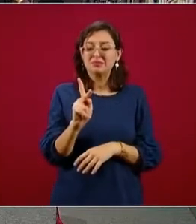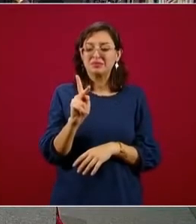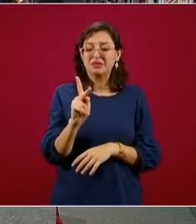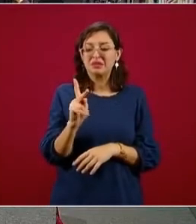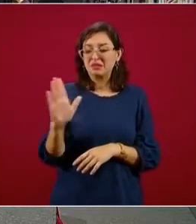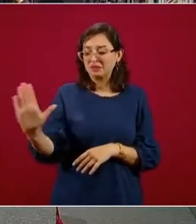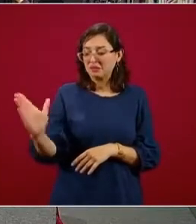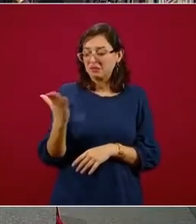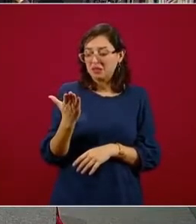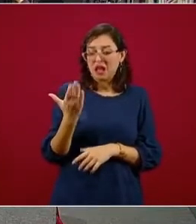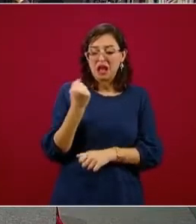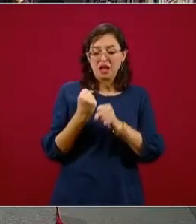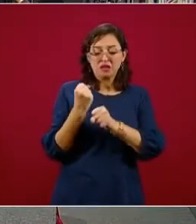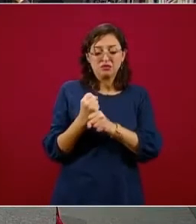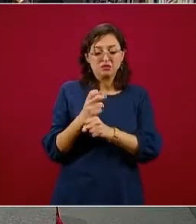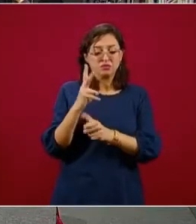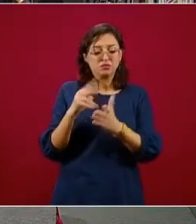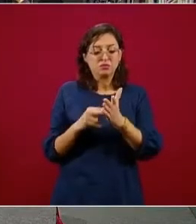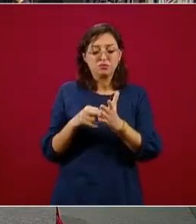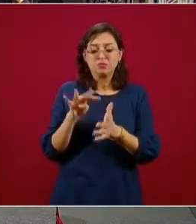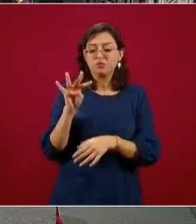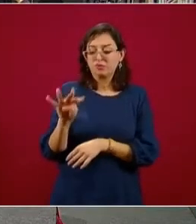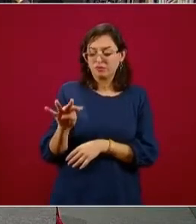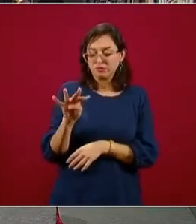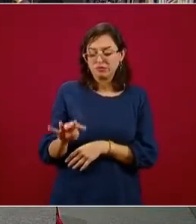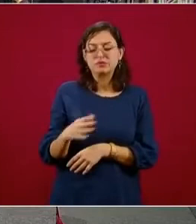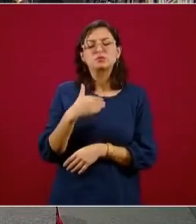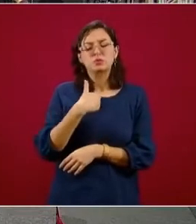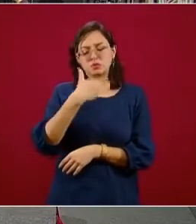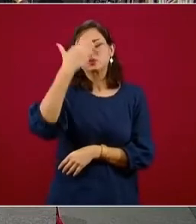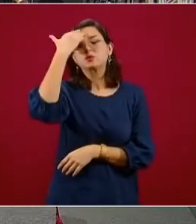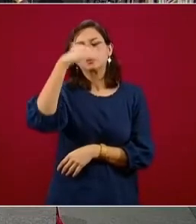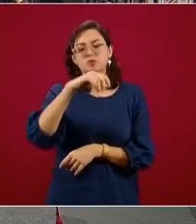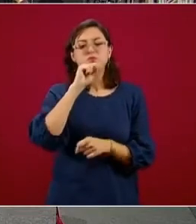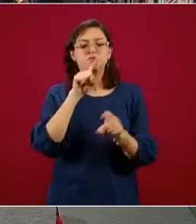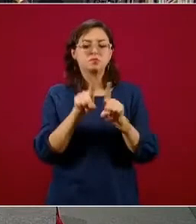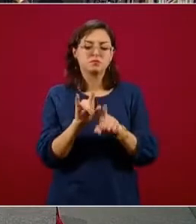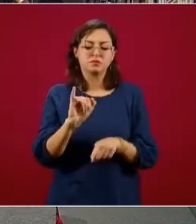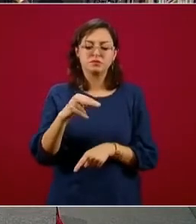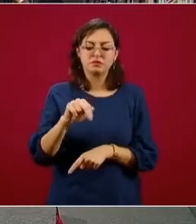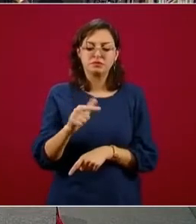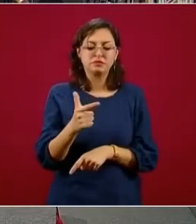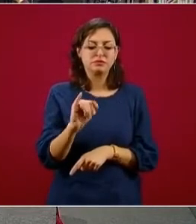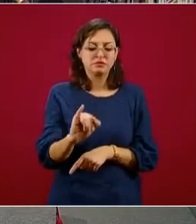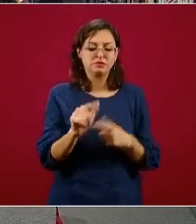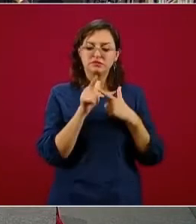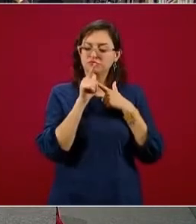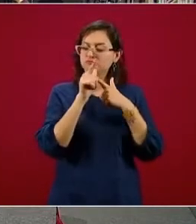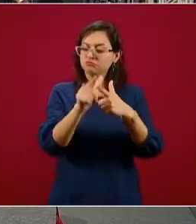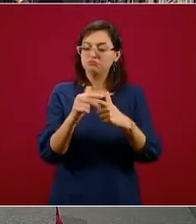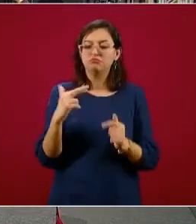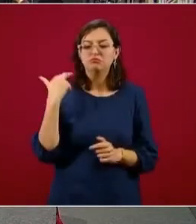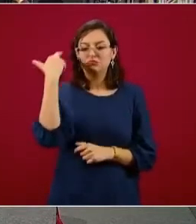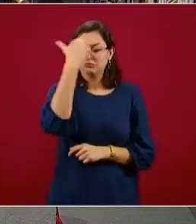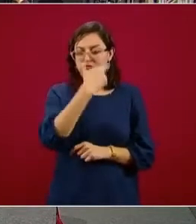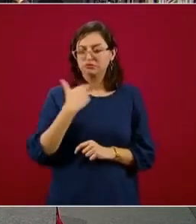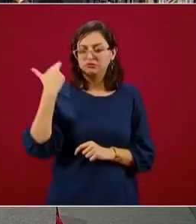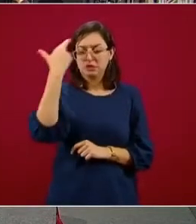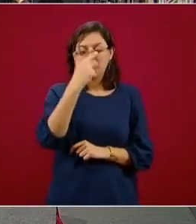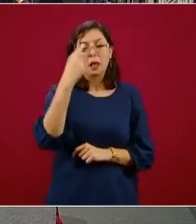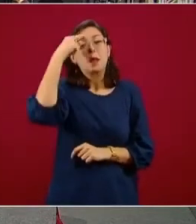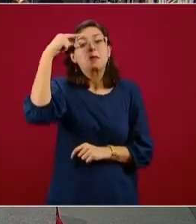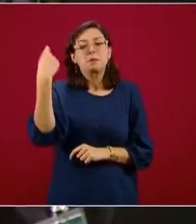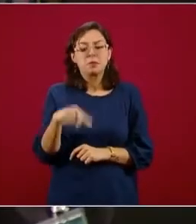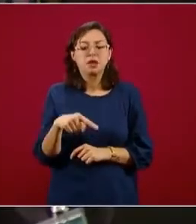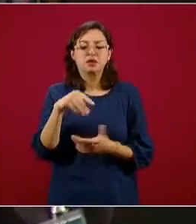respiratorias estaban hasta 2019. Sé que también nos indicó que el INEGI sigue evaluando esas cifras para poder